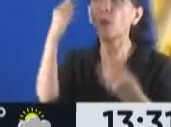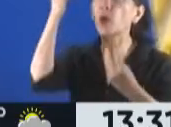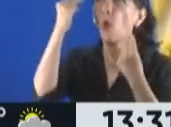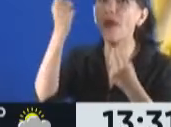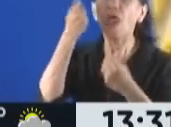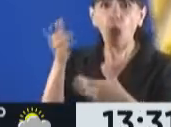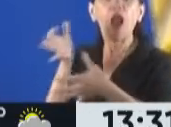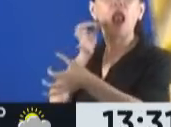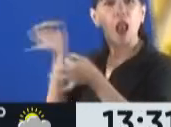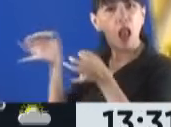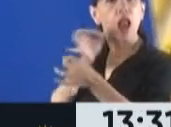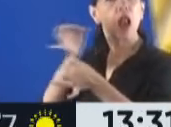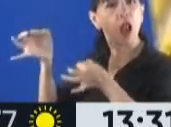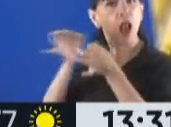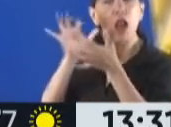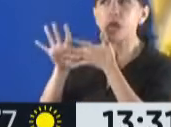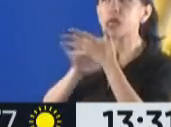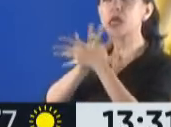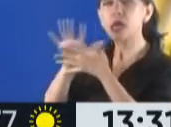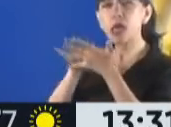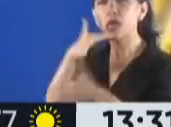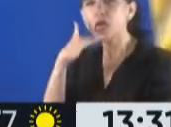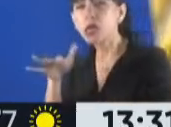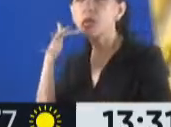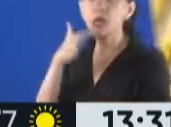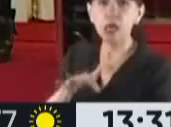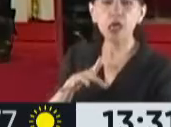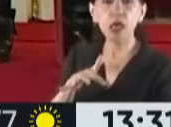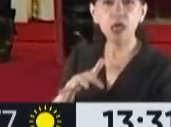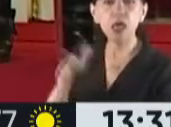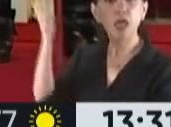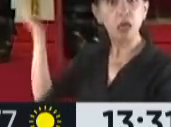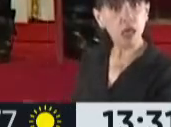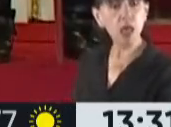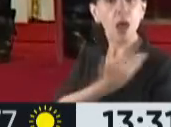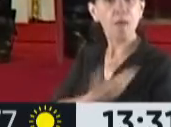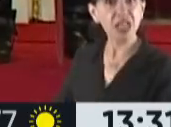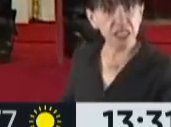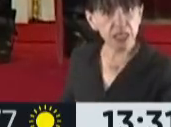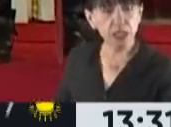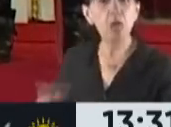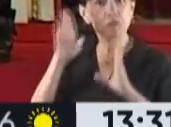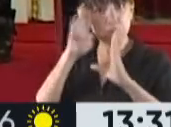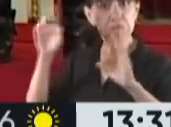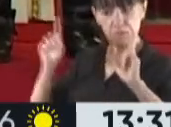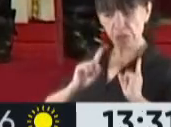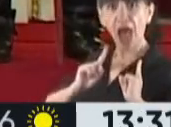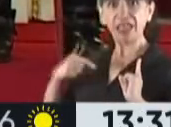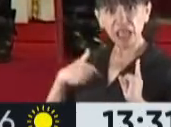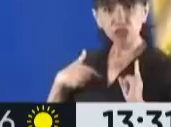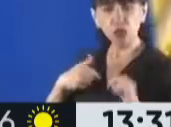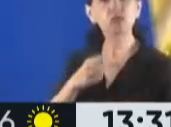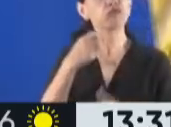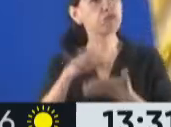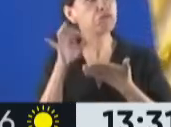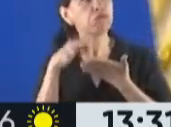tenemos, y encontré en la presidenta absoluta receptividad sobre lo que he planteado. Con